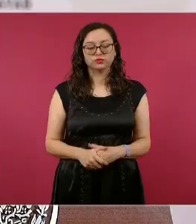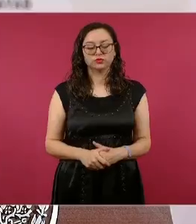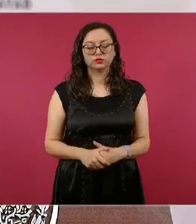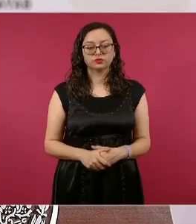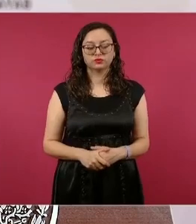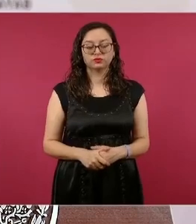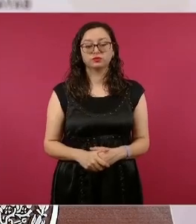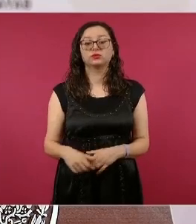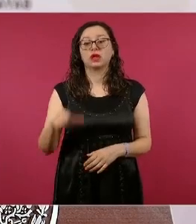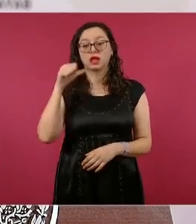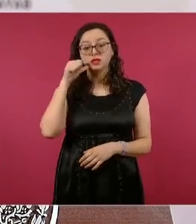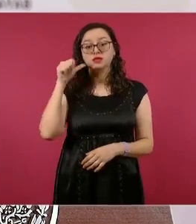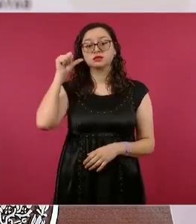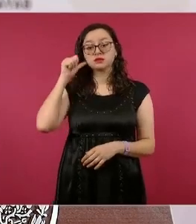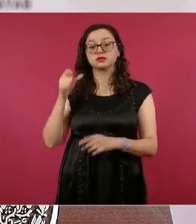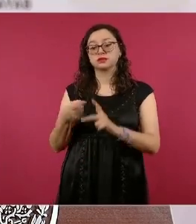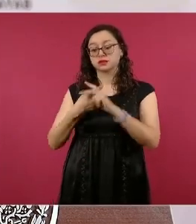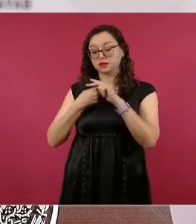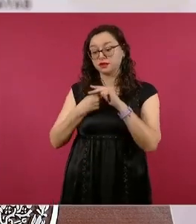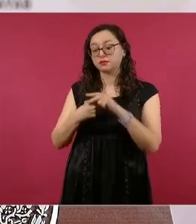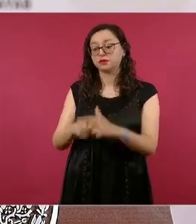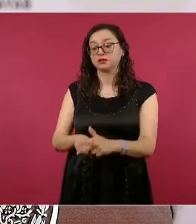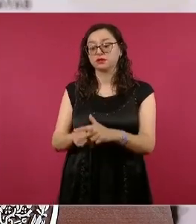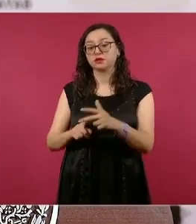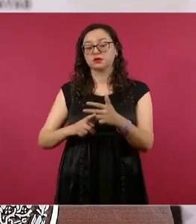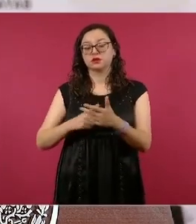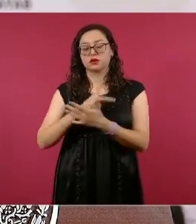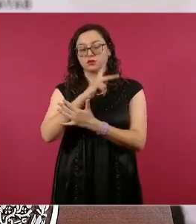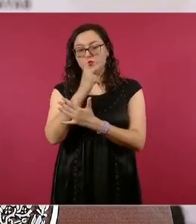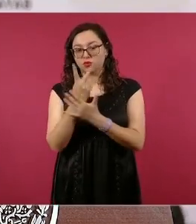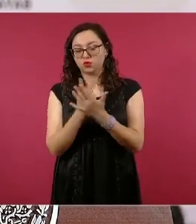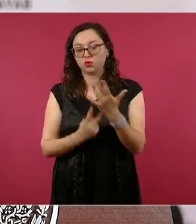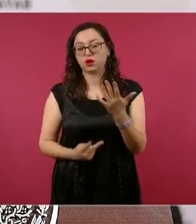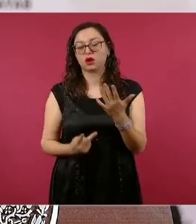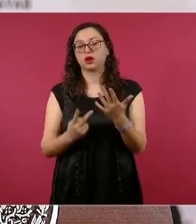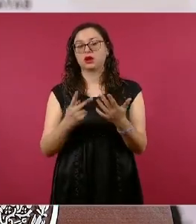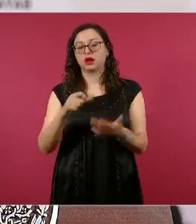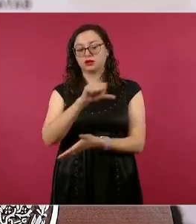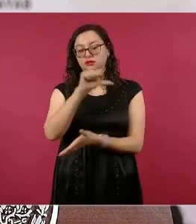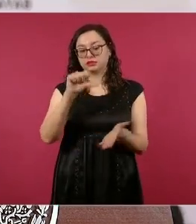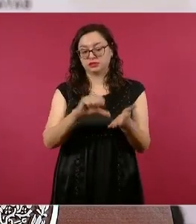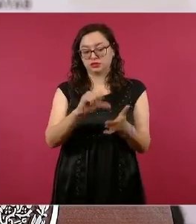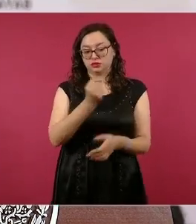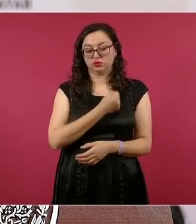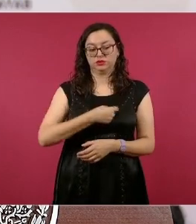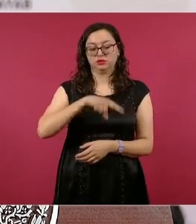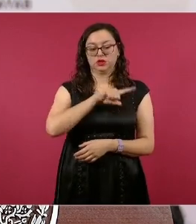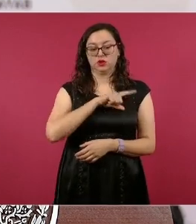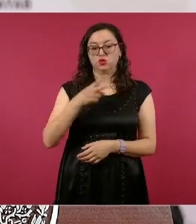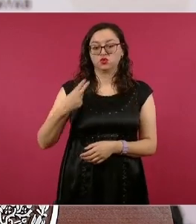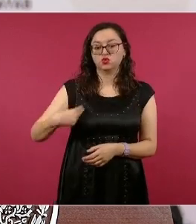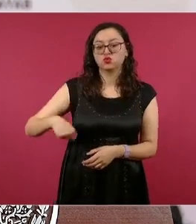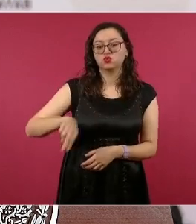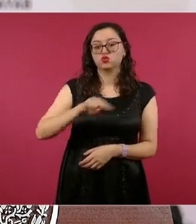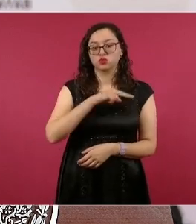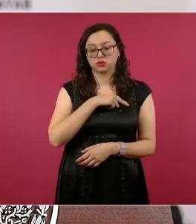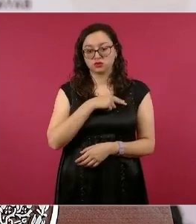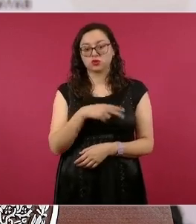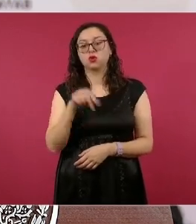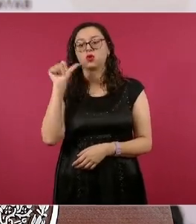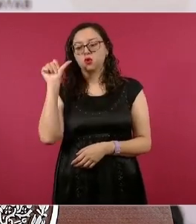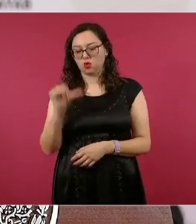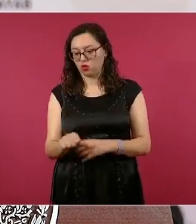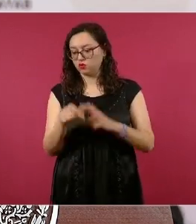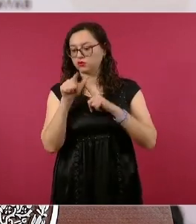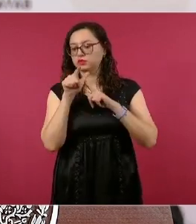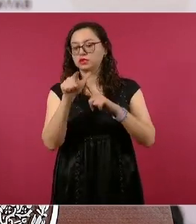que desde ayer empezamos de la clínica Es Nuestra, hoy se continuará con la comunicación de 8